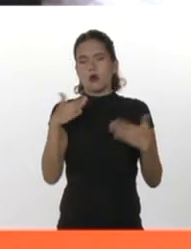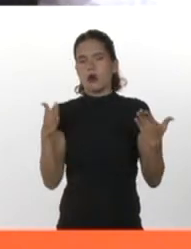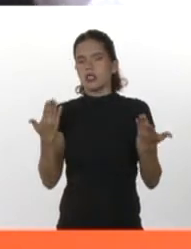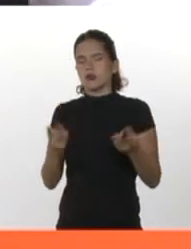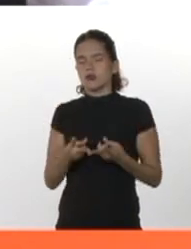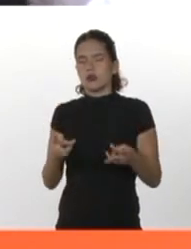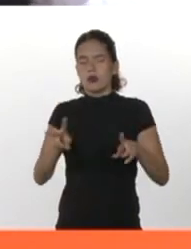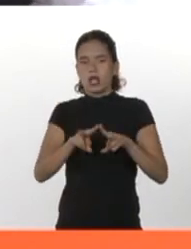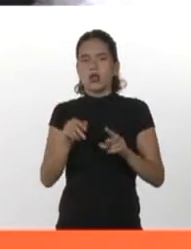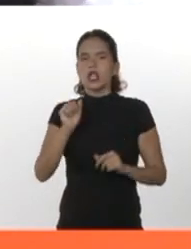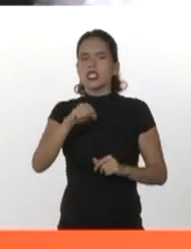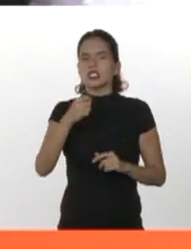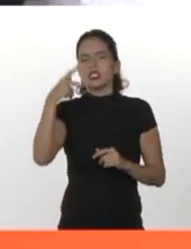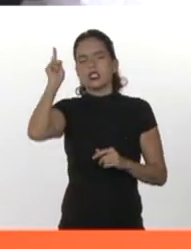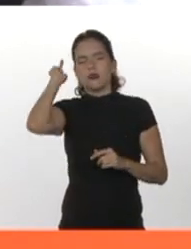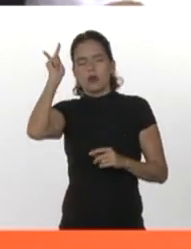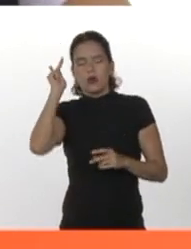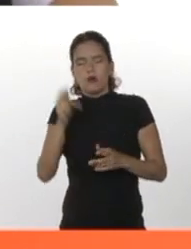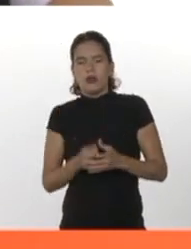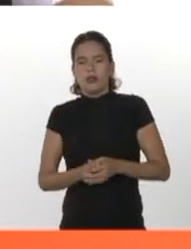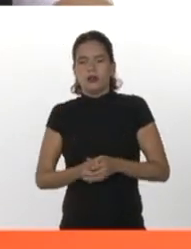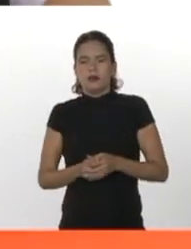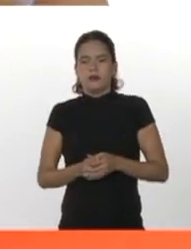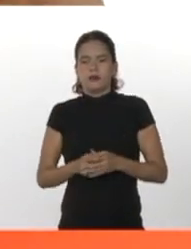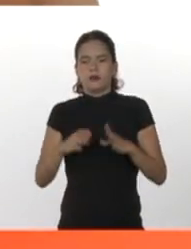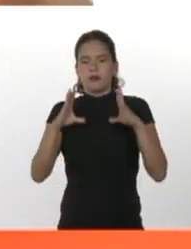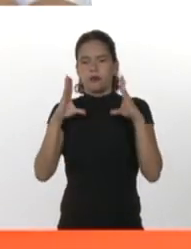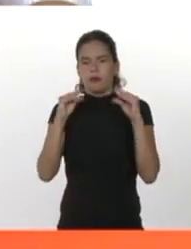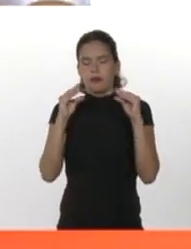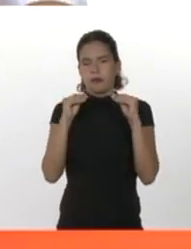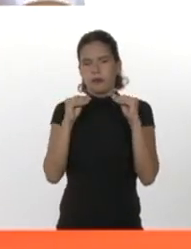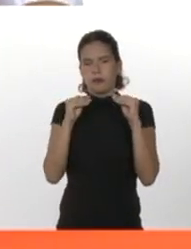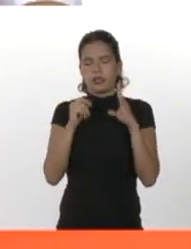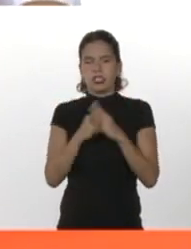valores? Por supuesto, profe. El diálogo,